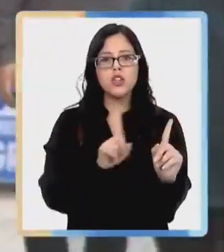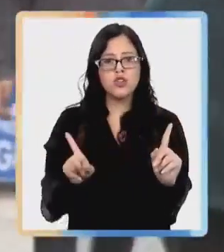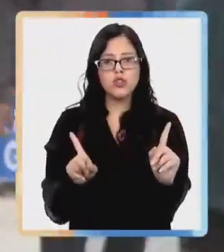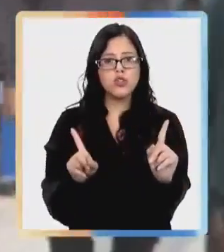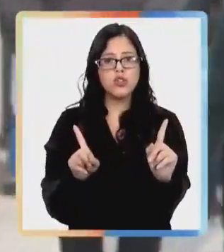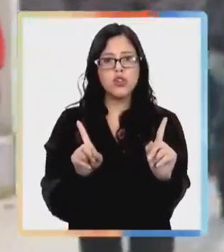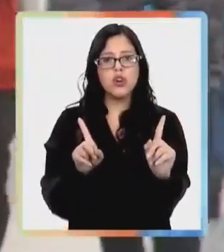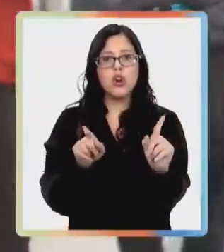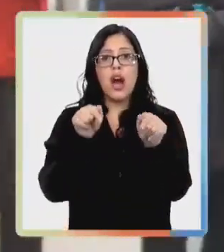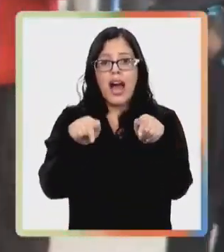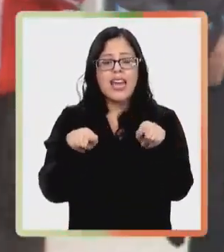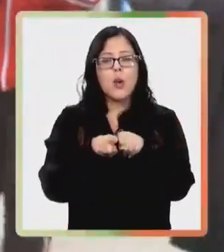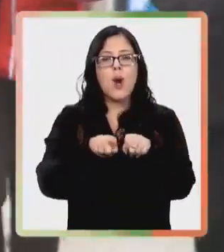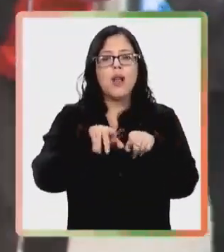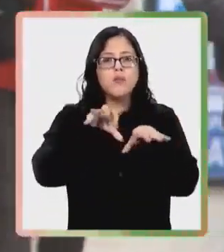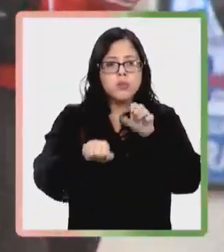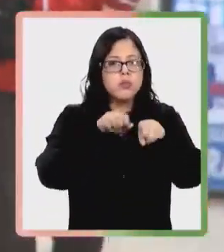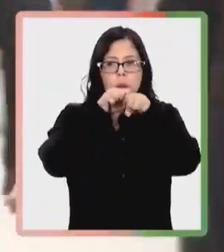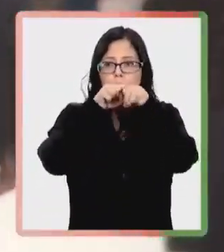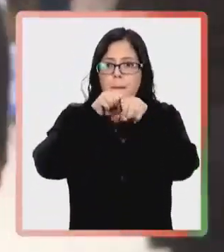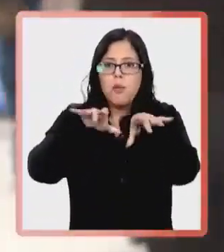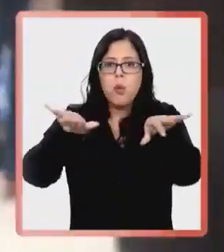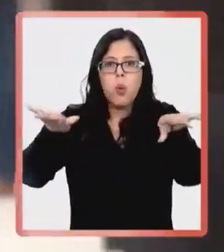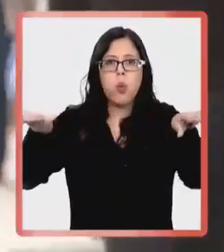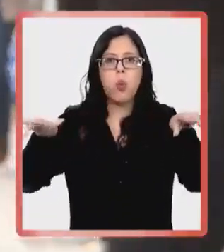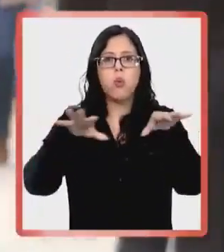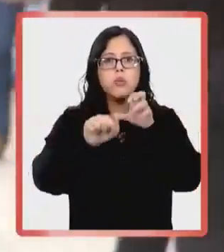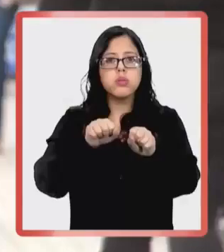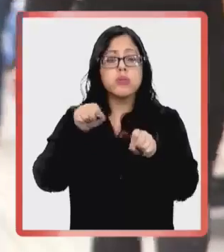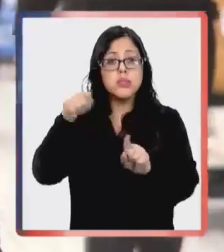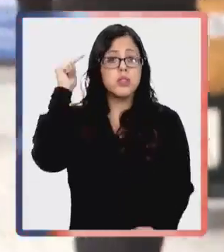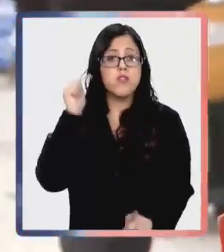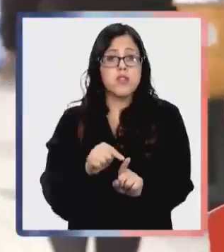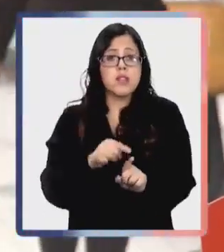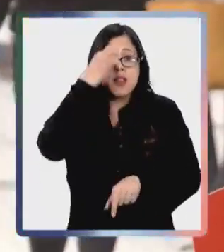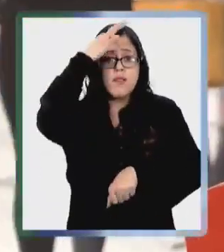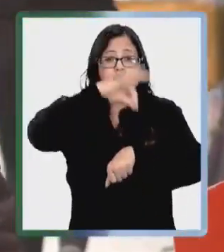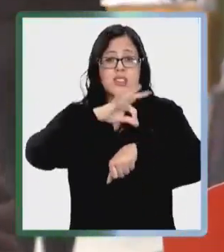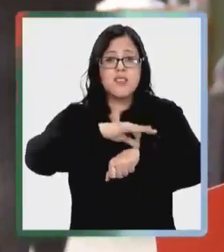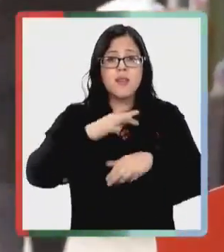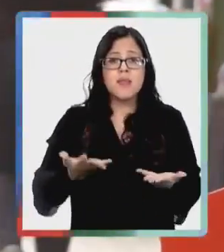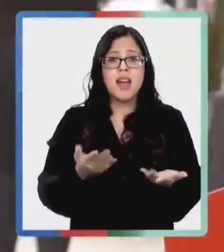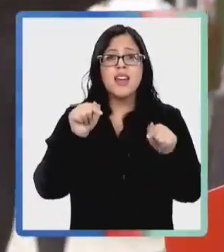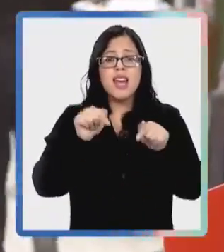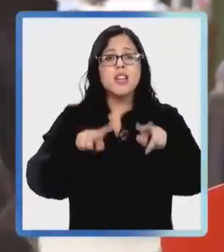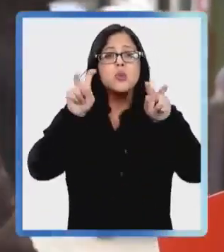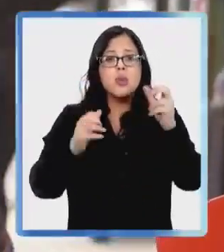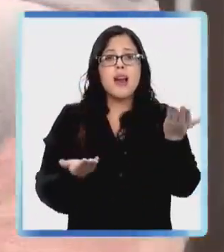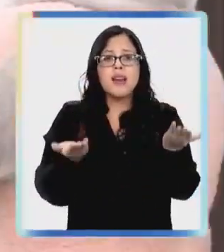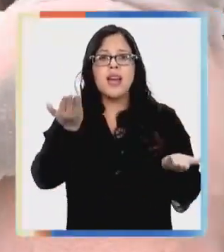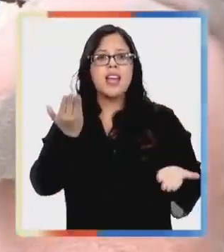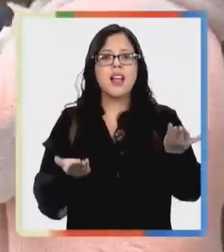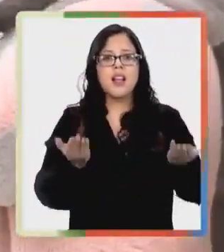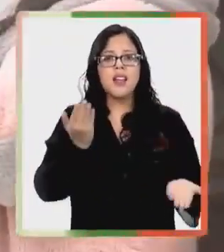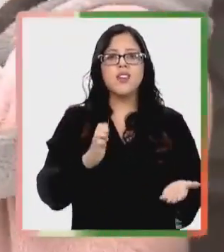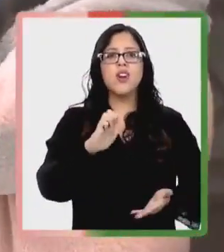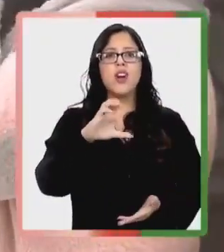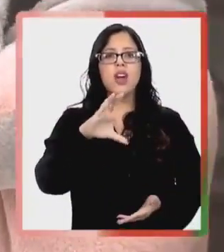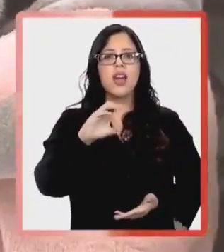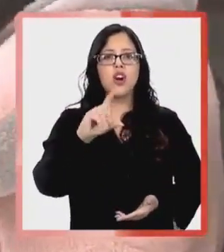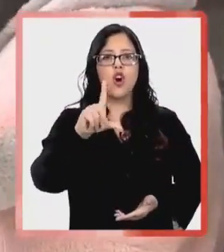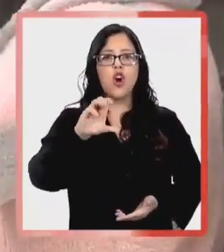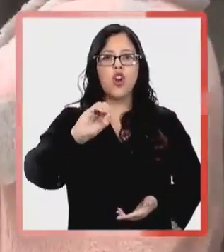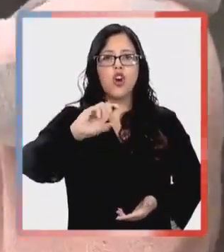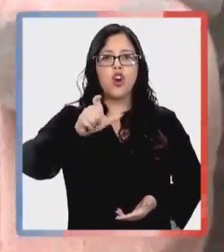tratar de colonizar a toda la población. Y esa es su finalidad. Si esto es un equilibrio ecológico además.